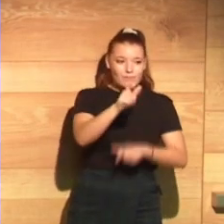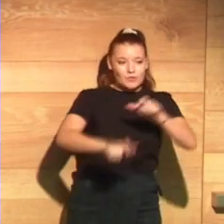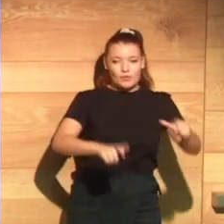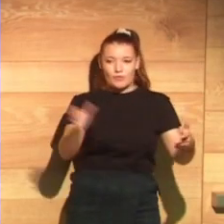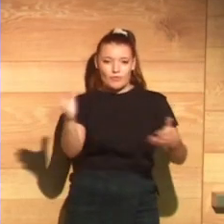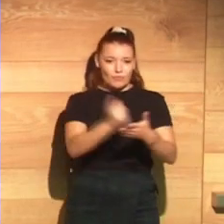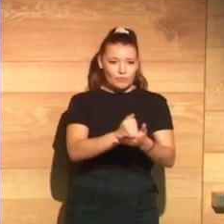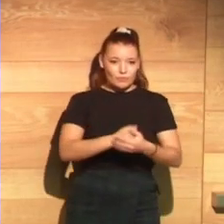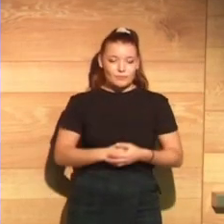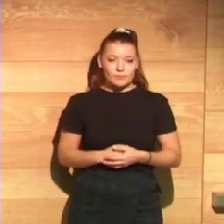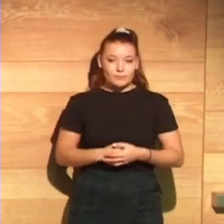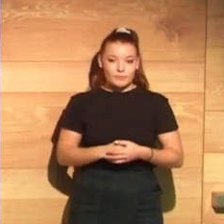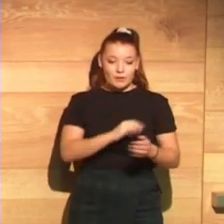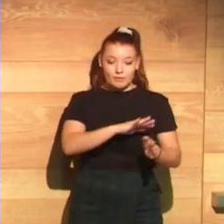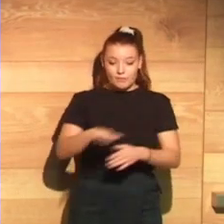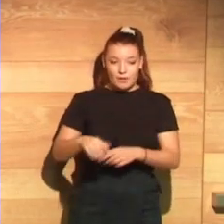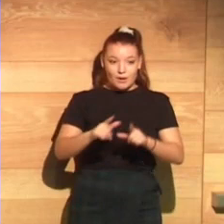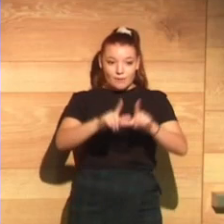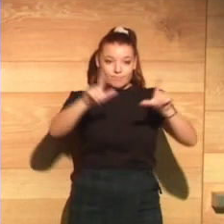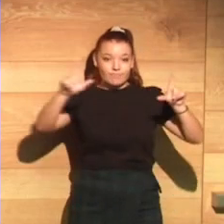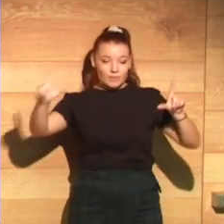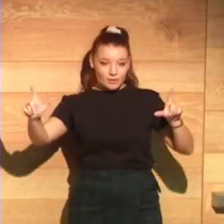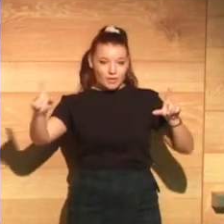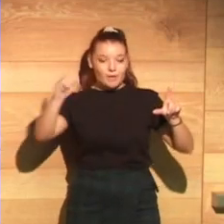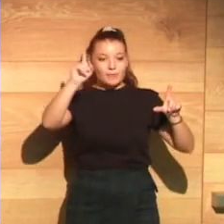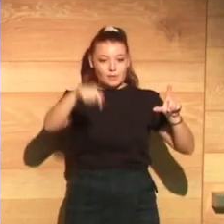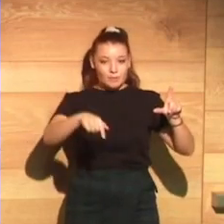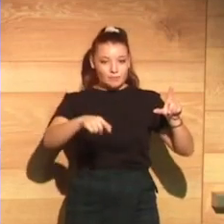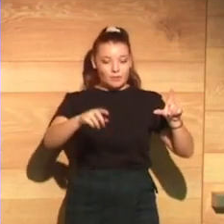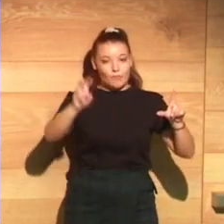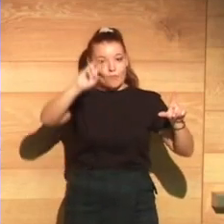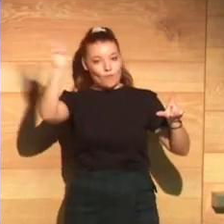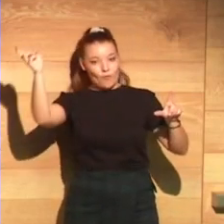sea, que al final en pantalla, y no solo en pantalla,